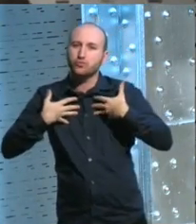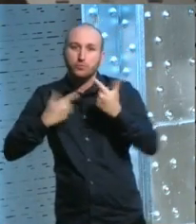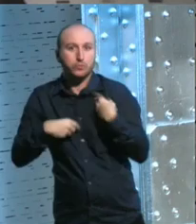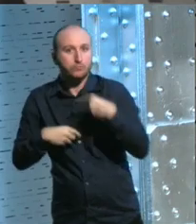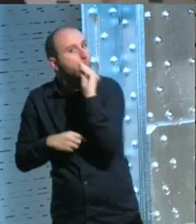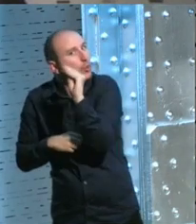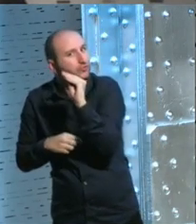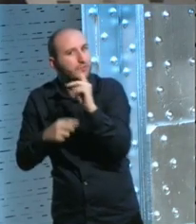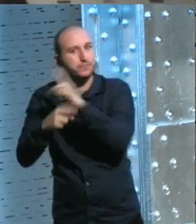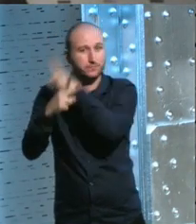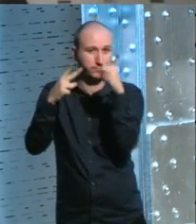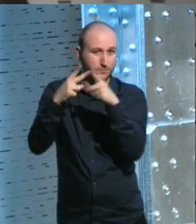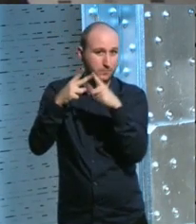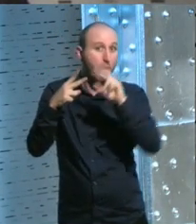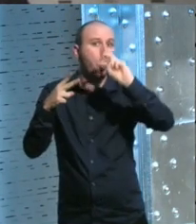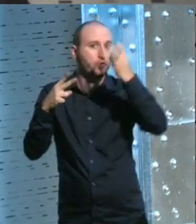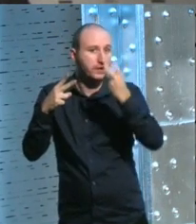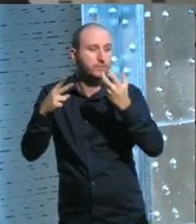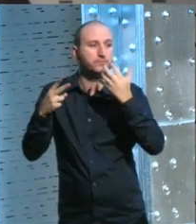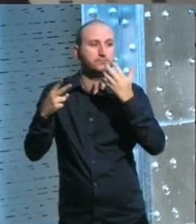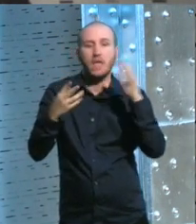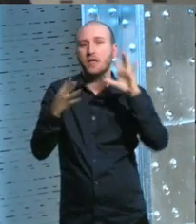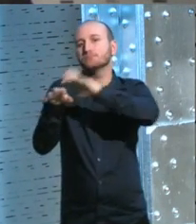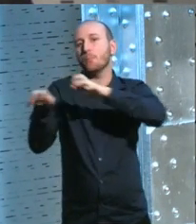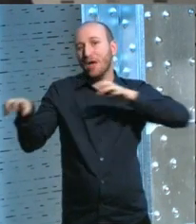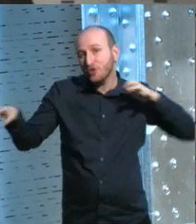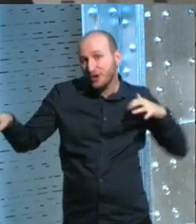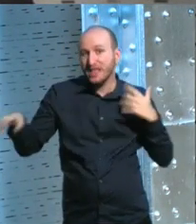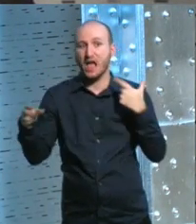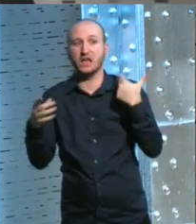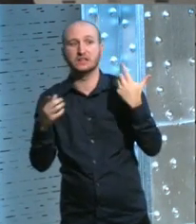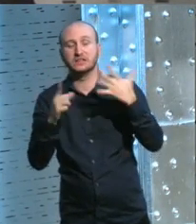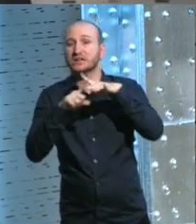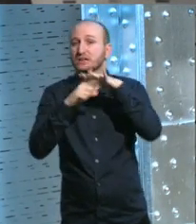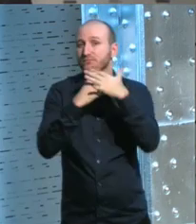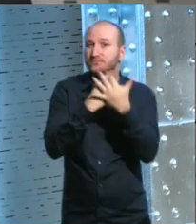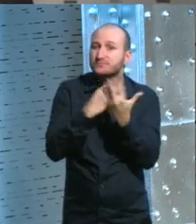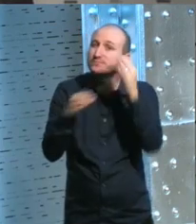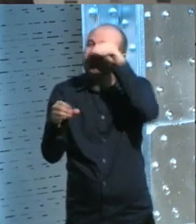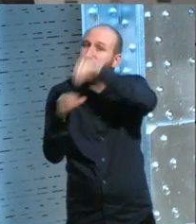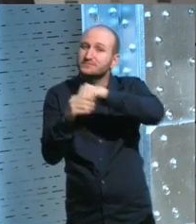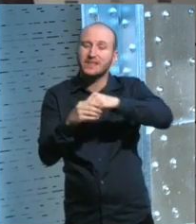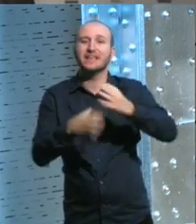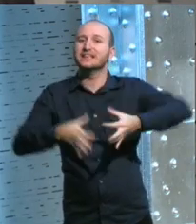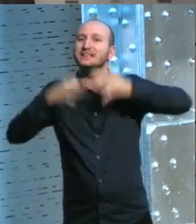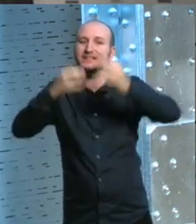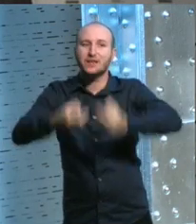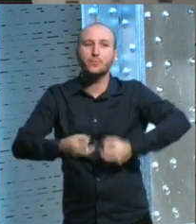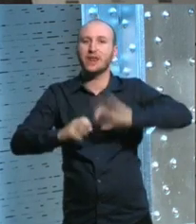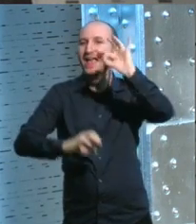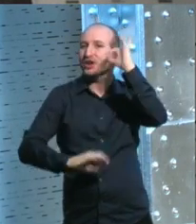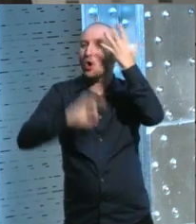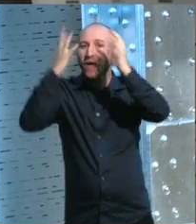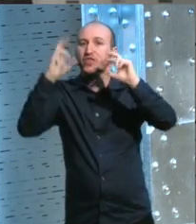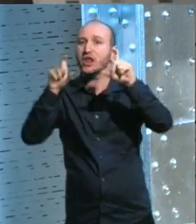Y la otra, no en todos, pero en la mayoría de ellos hay innovación empresarial o